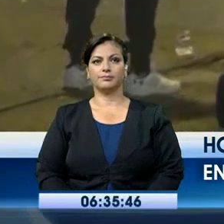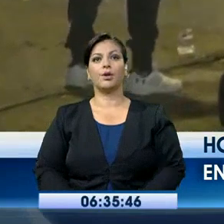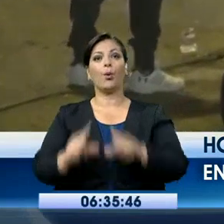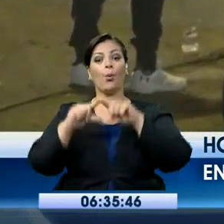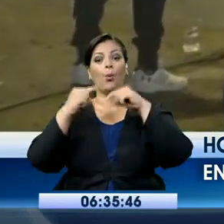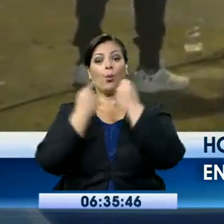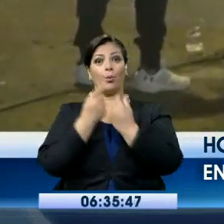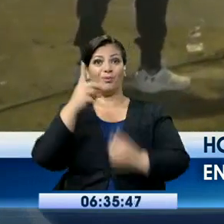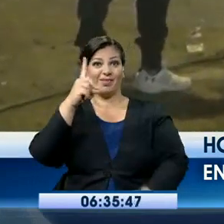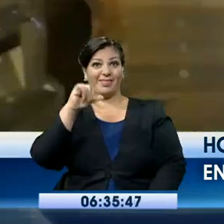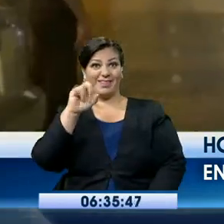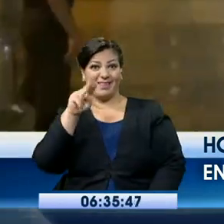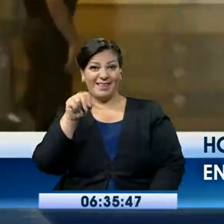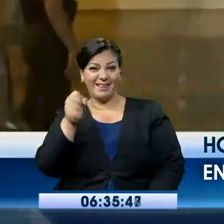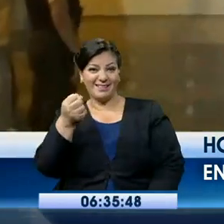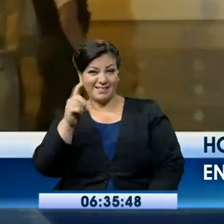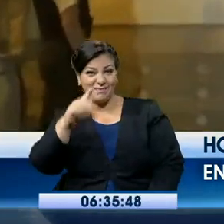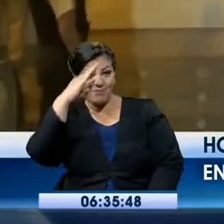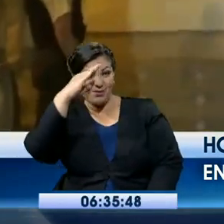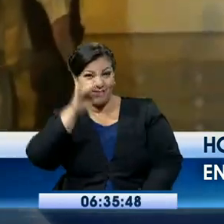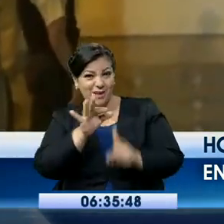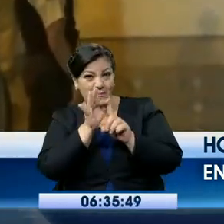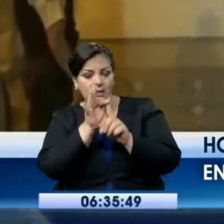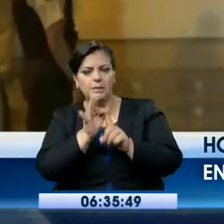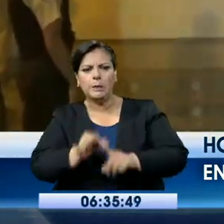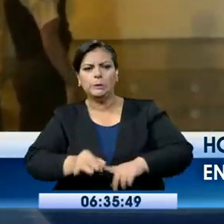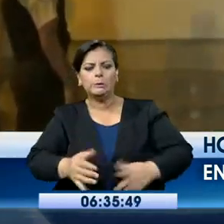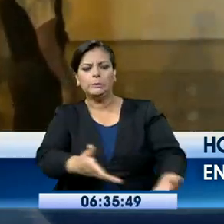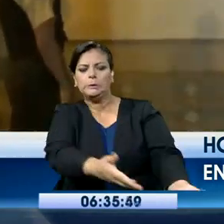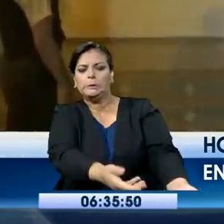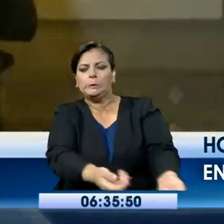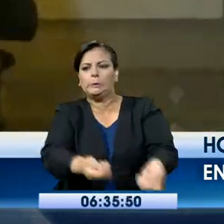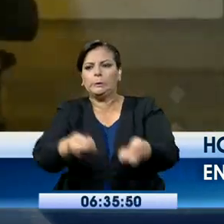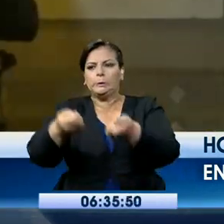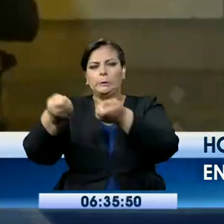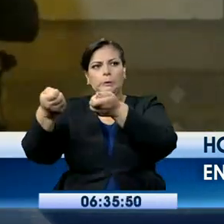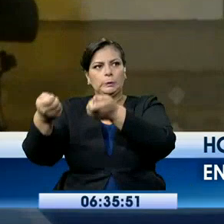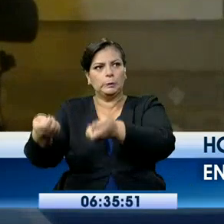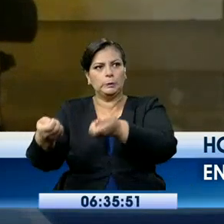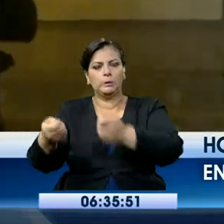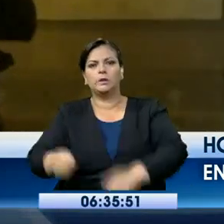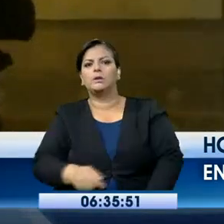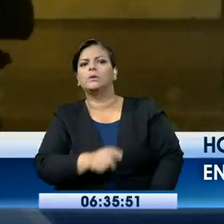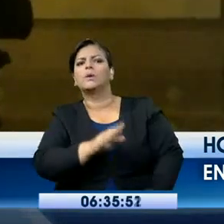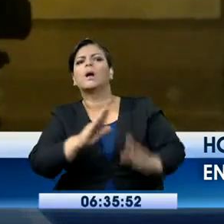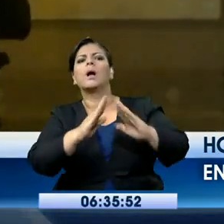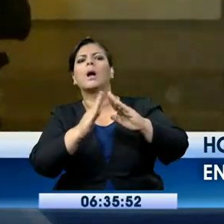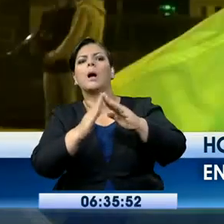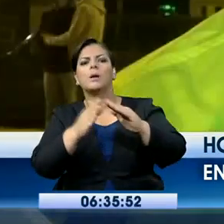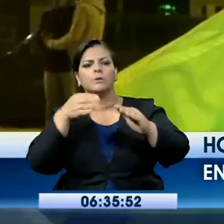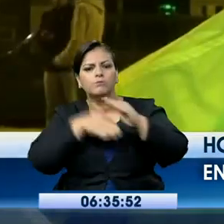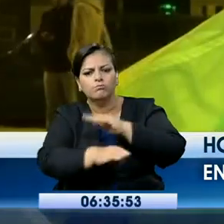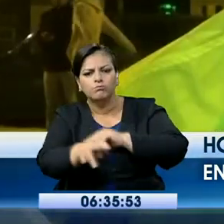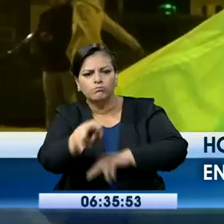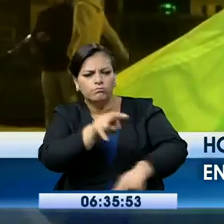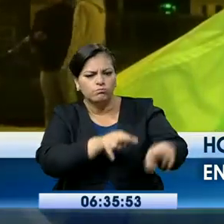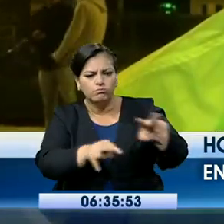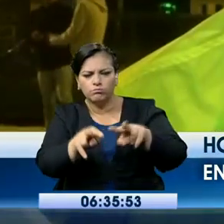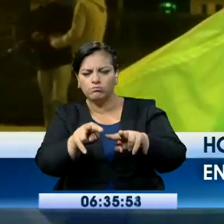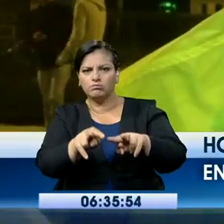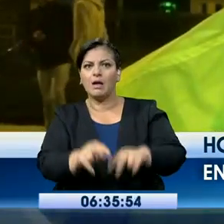DENASEC realizó el levantamiento del cadáver. La vivienda del fallecido fue allanada y se encontró sustancia sujeta a fiscalización. 3